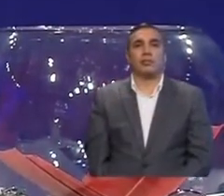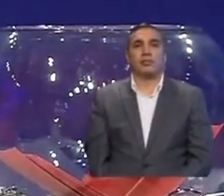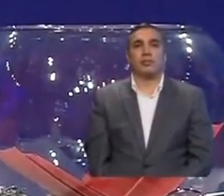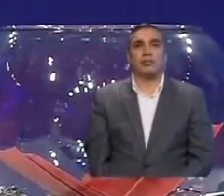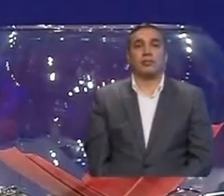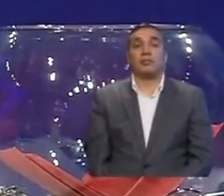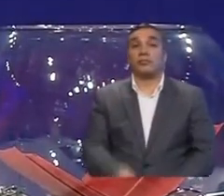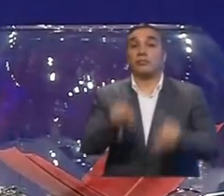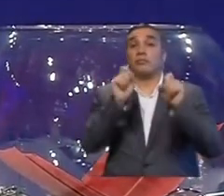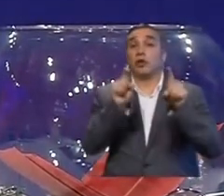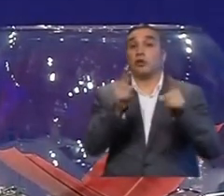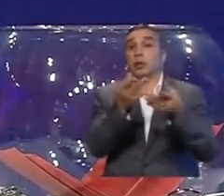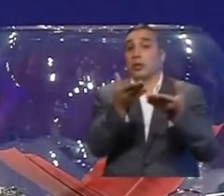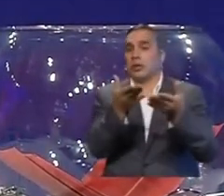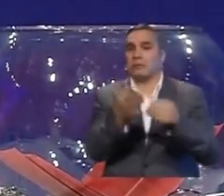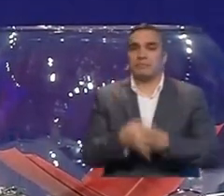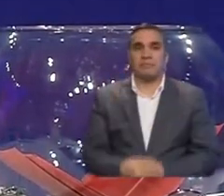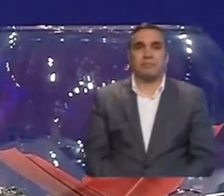Tenemos la pregunta.